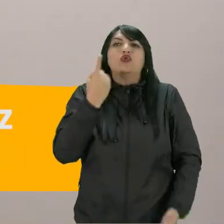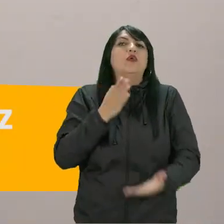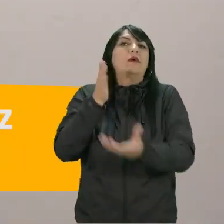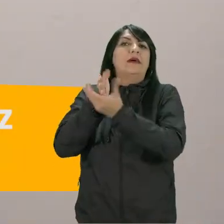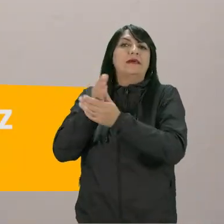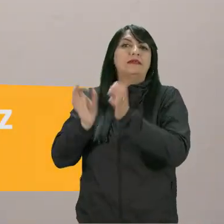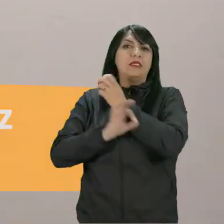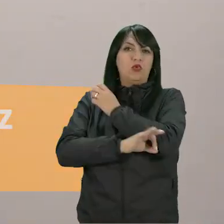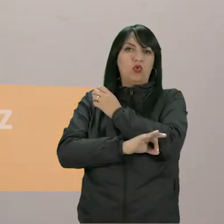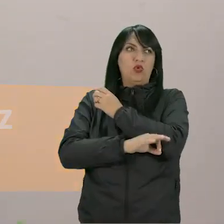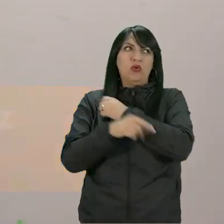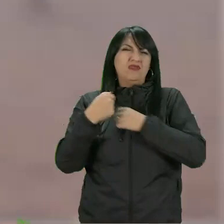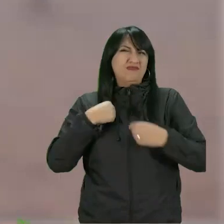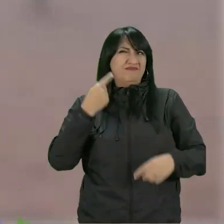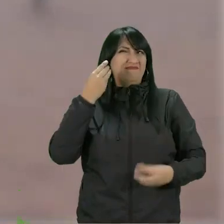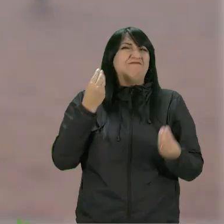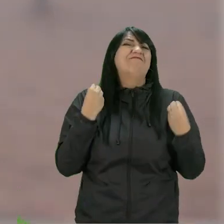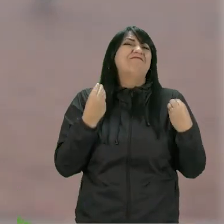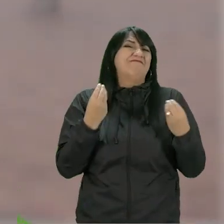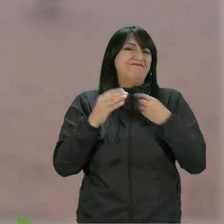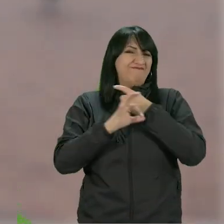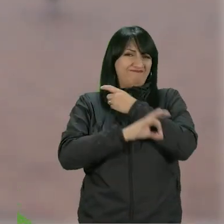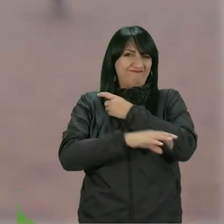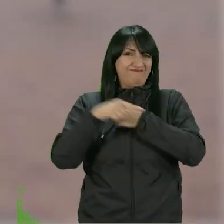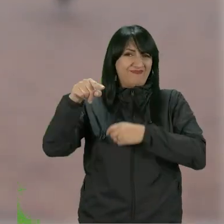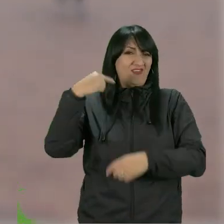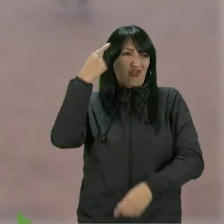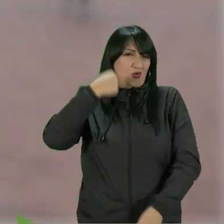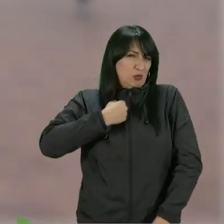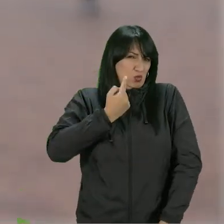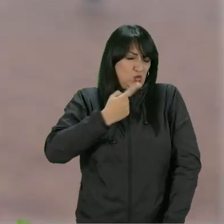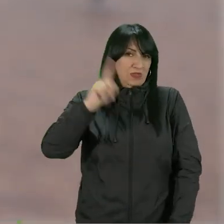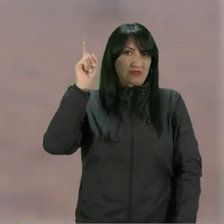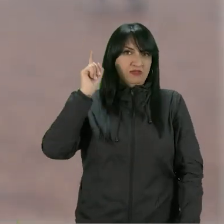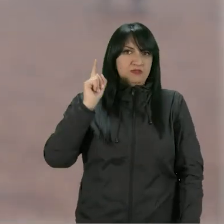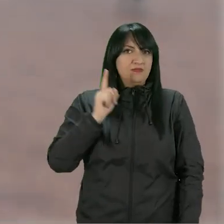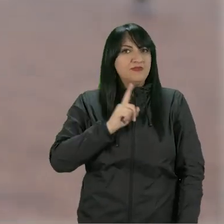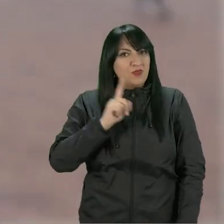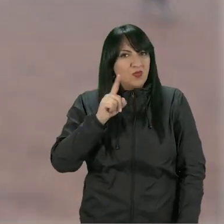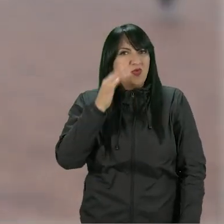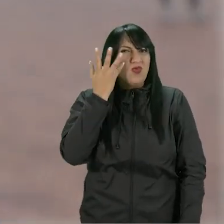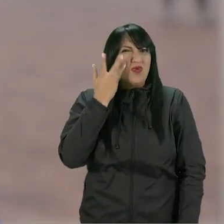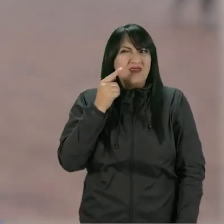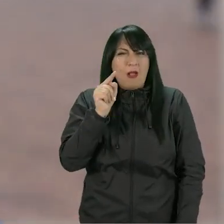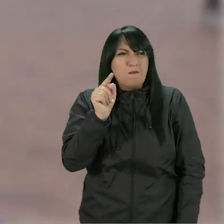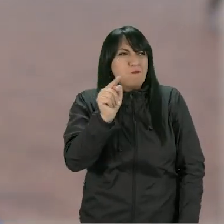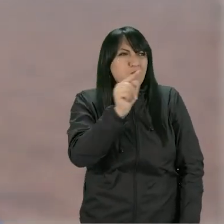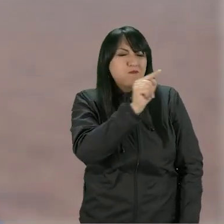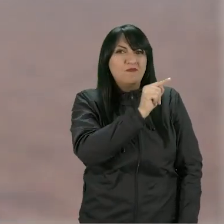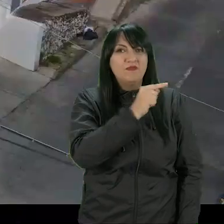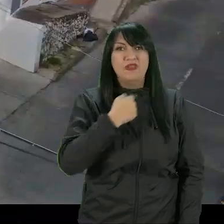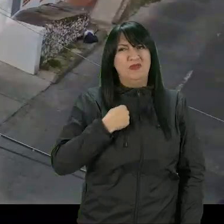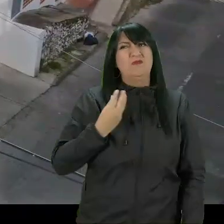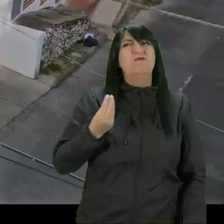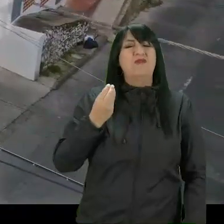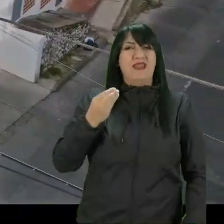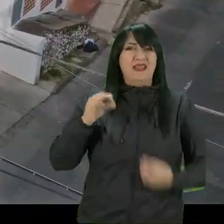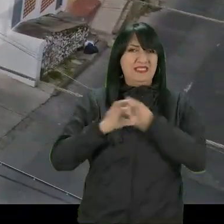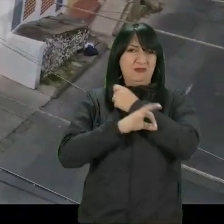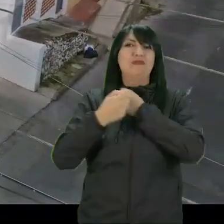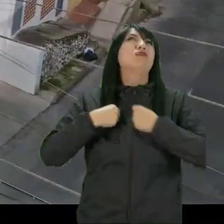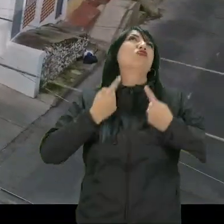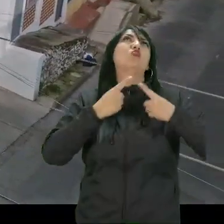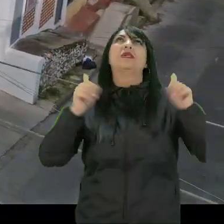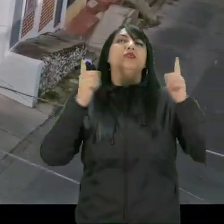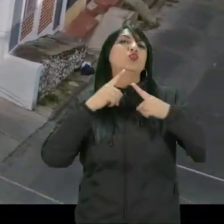locos la gente no consulta psicología porque tiene la percepción de que no están locos y es lo que nos repiten a diario no